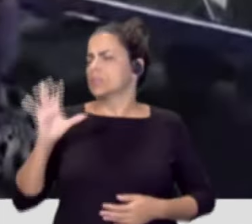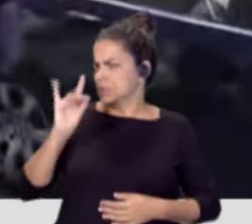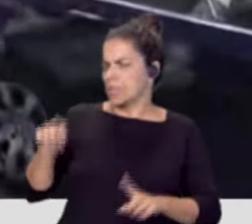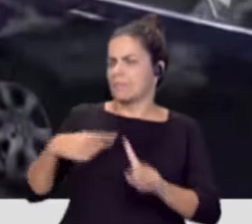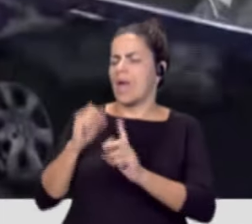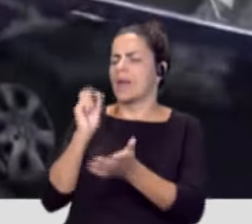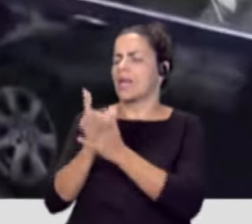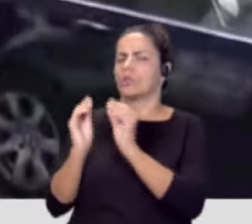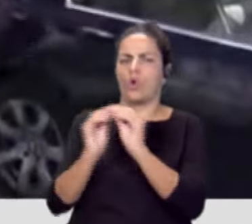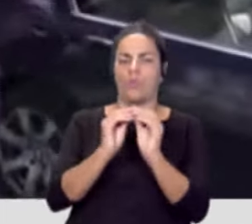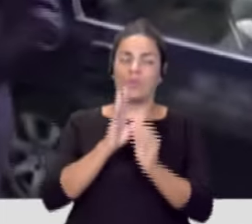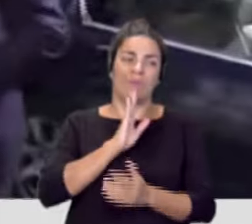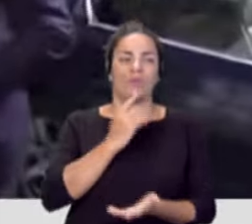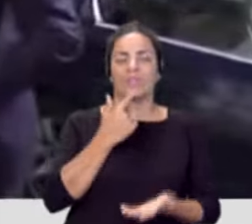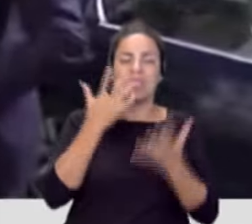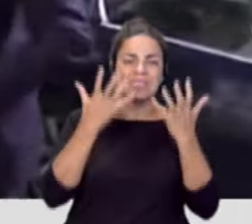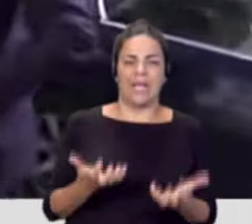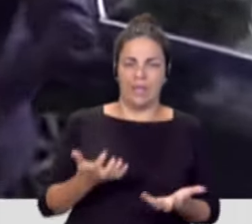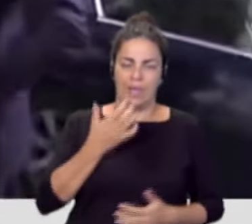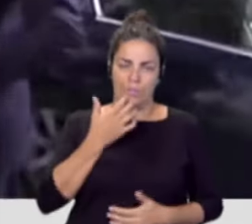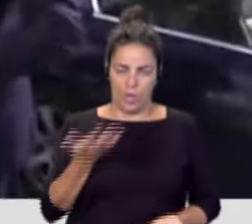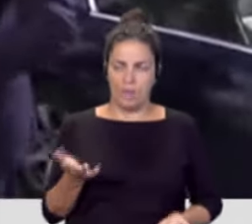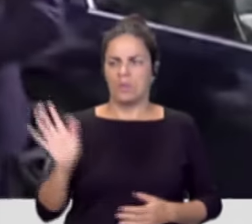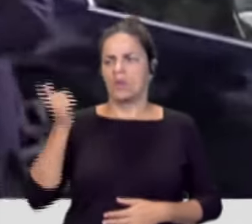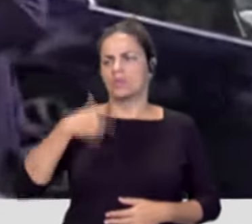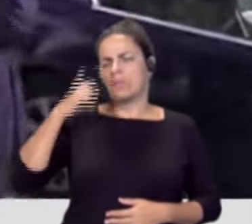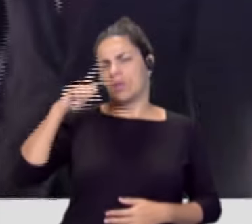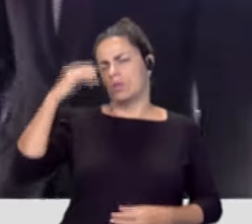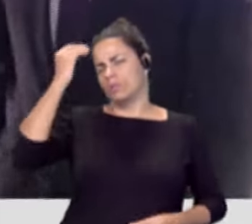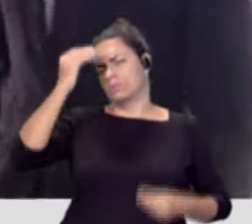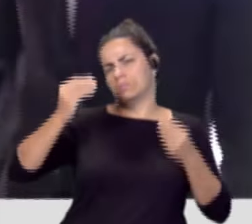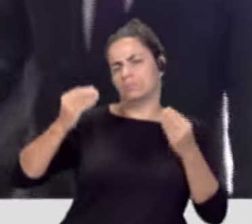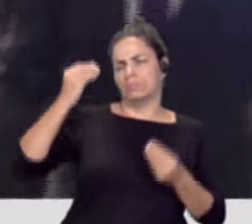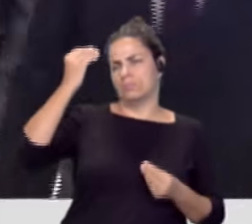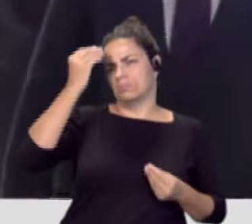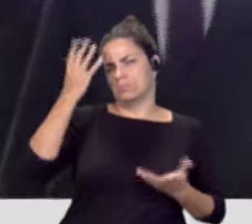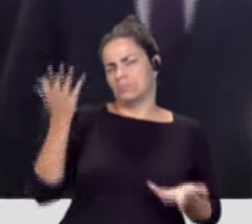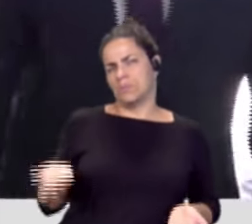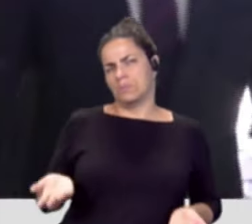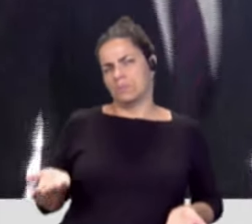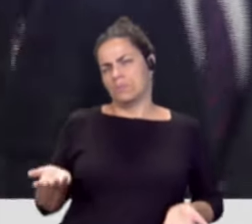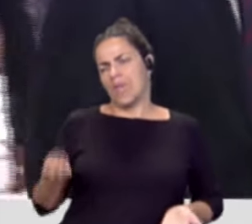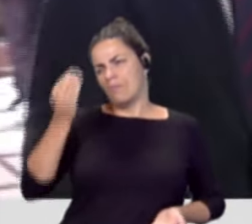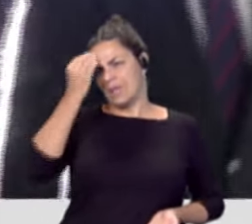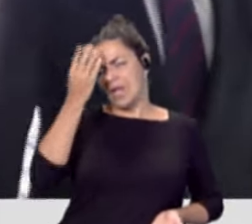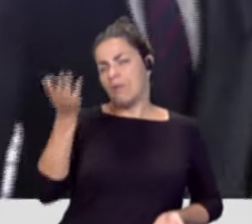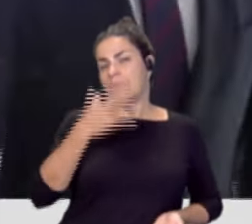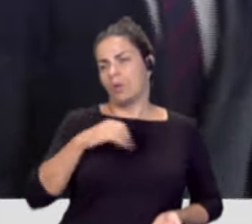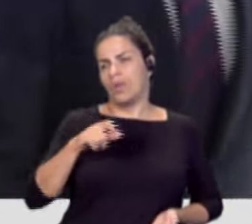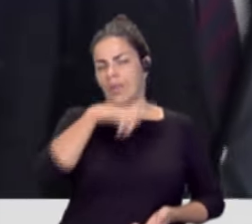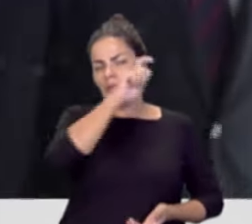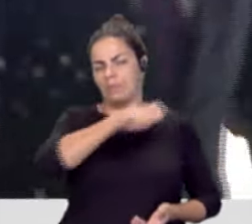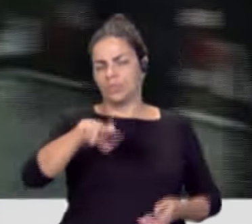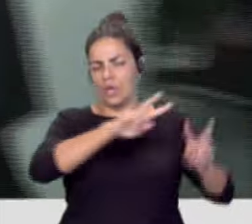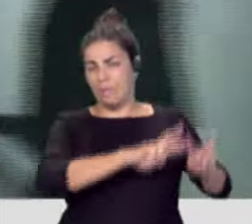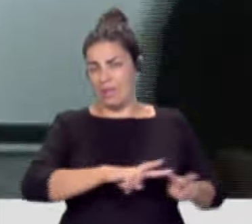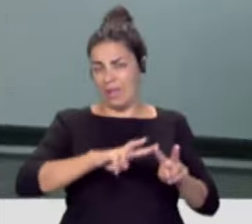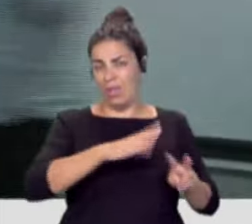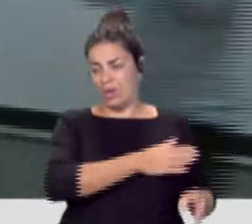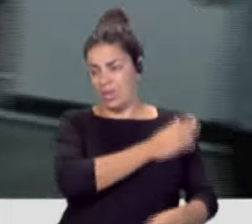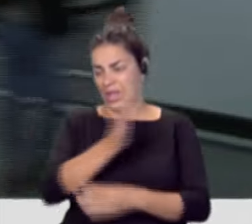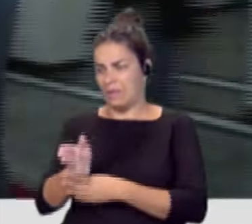dicen el de la sequía, ¿no? Lo que pasa es que, bueno, yo también estaba aquí pensando en mis cosas y pensaba, bueno, seguro que entre esas investigadoras y investigadores no